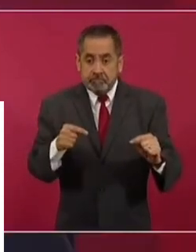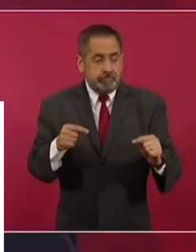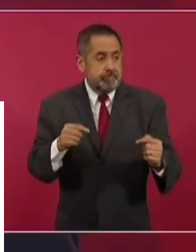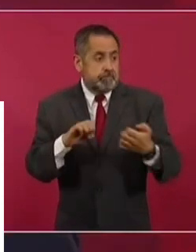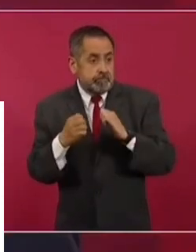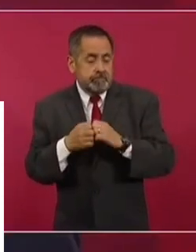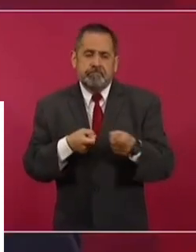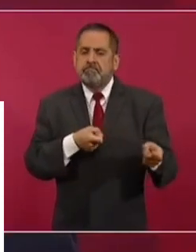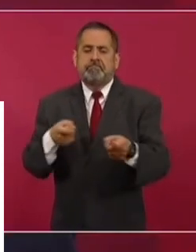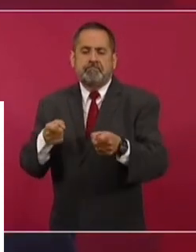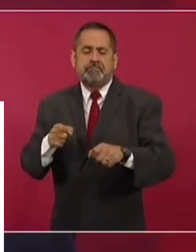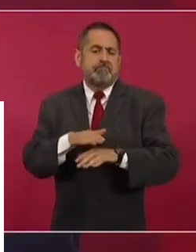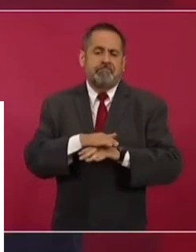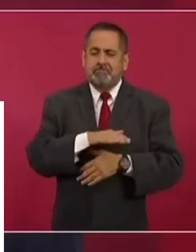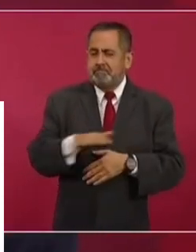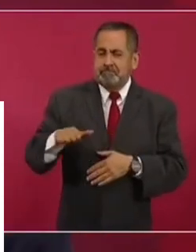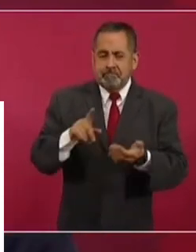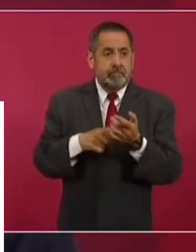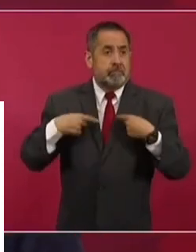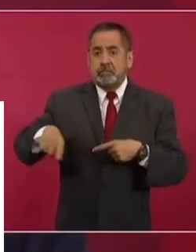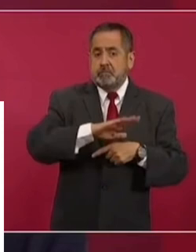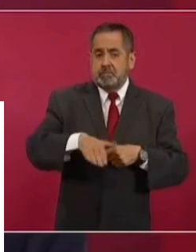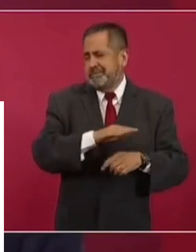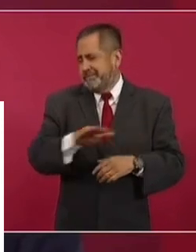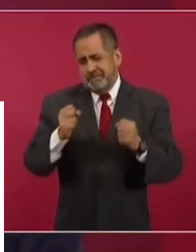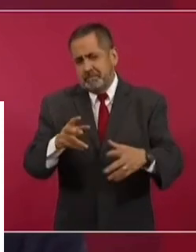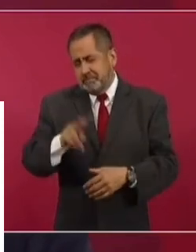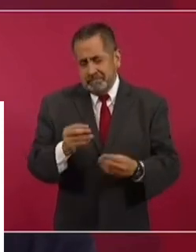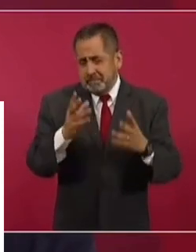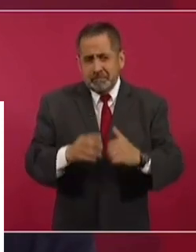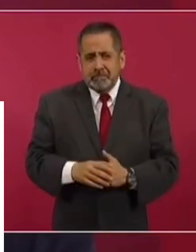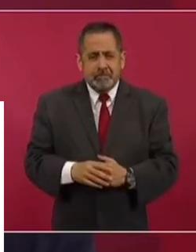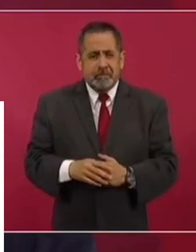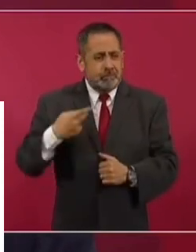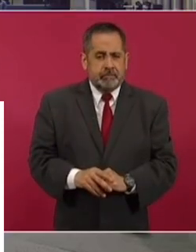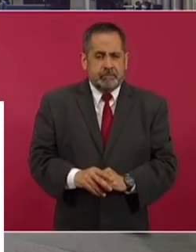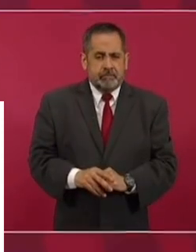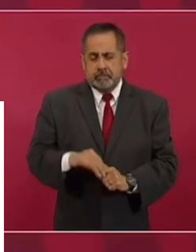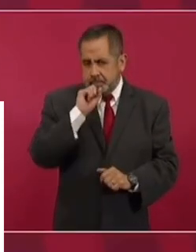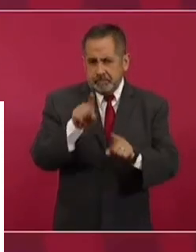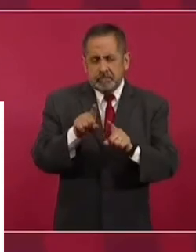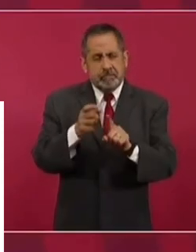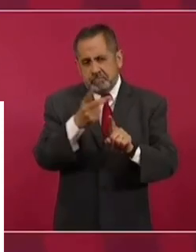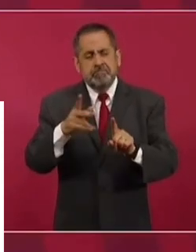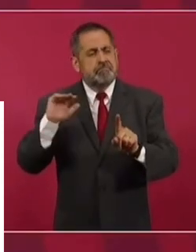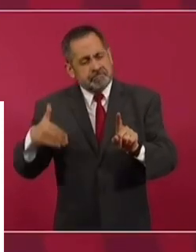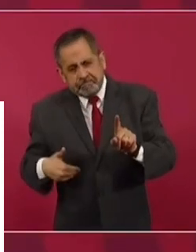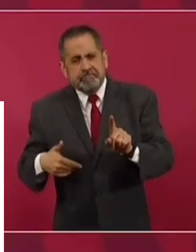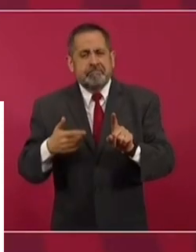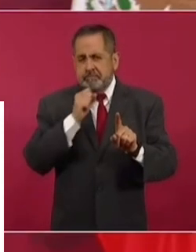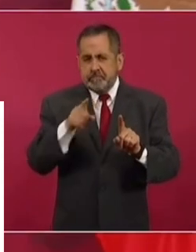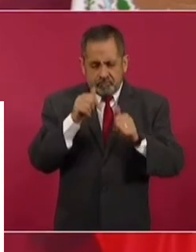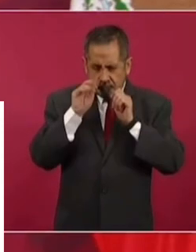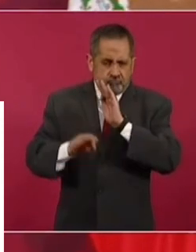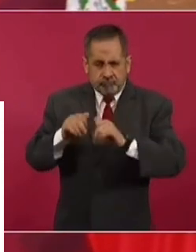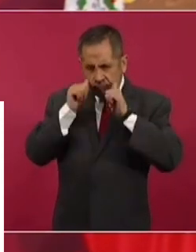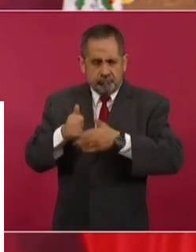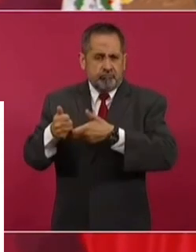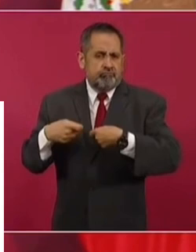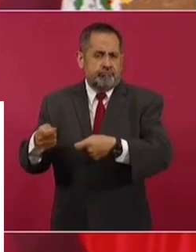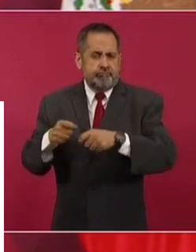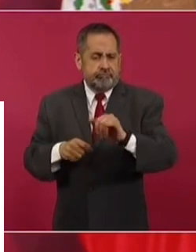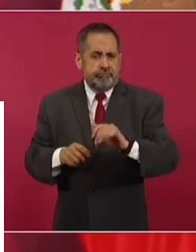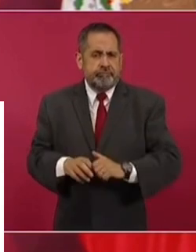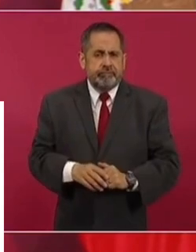ahí malaciaron a los asistentes y hubo desgraciadamente muchos muertos. También heridos, están siendo atendidos,